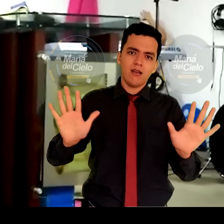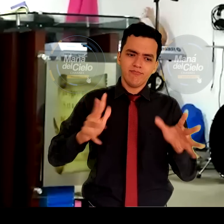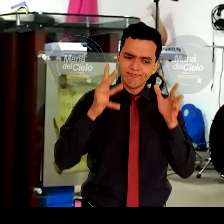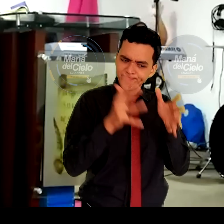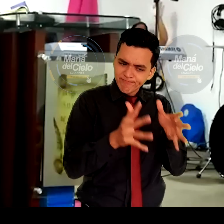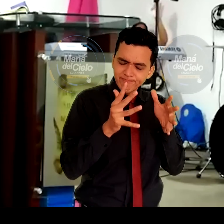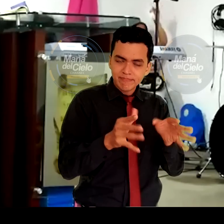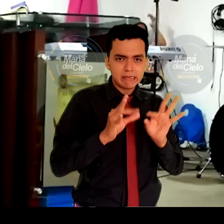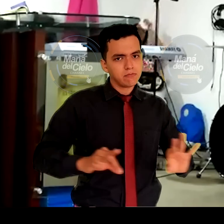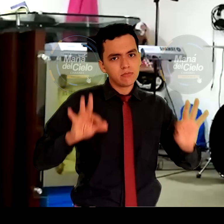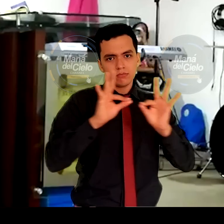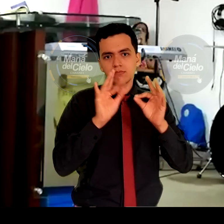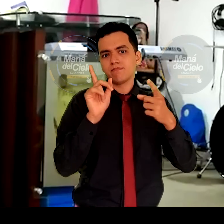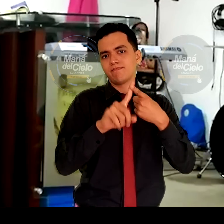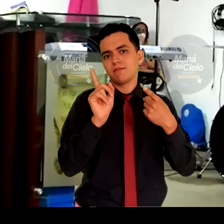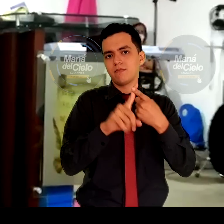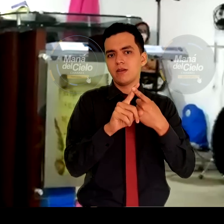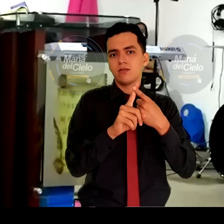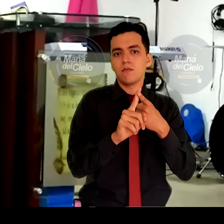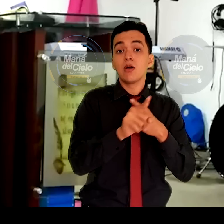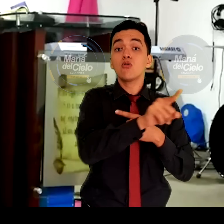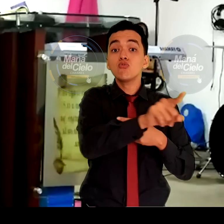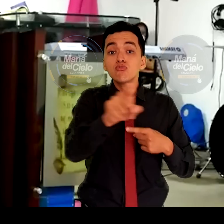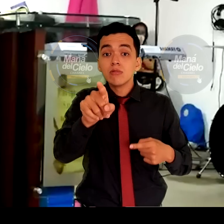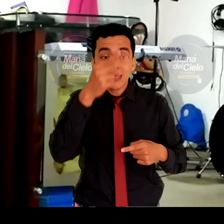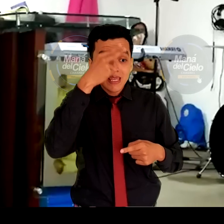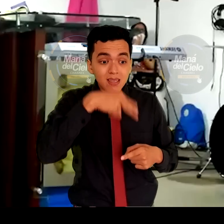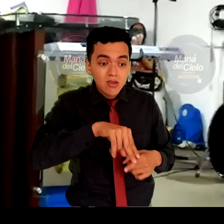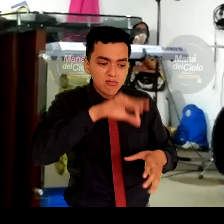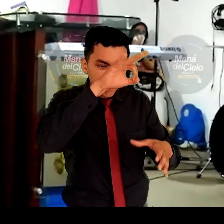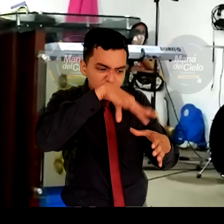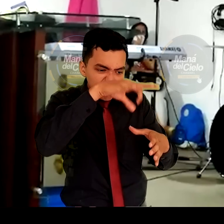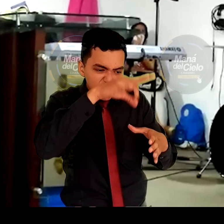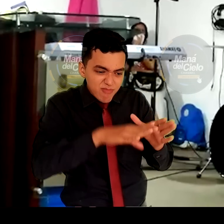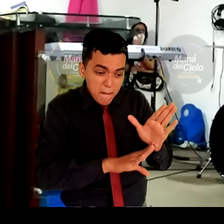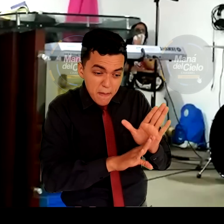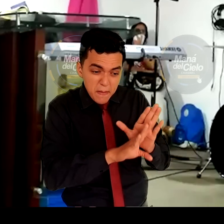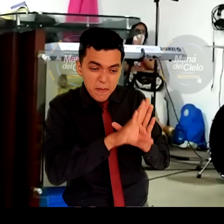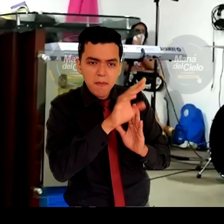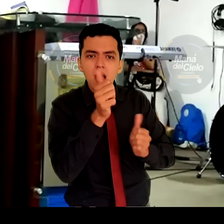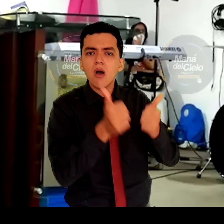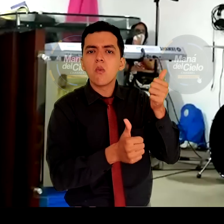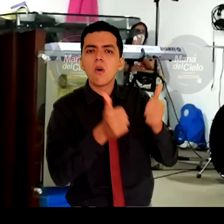añadidura. Pero ¿qué estamos sembrando en casa?